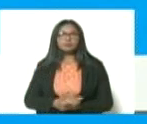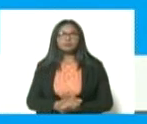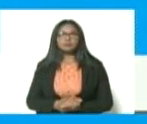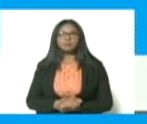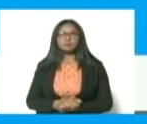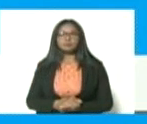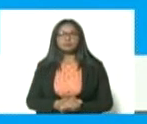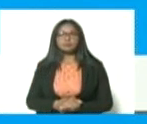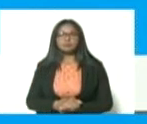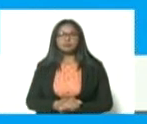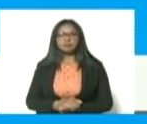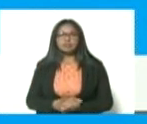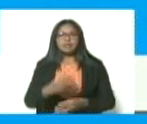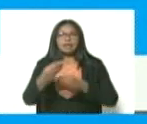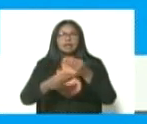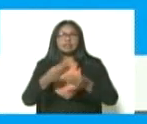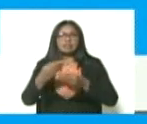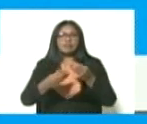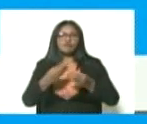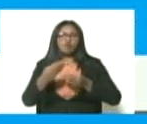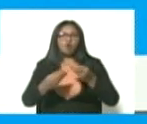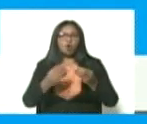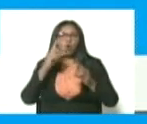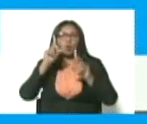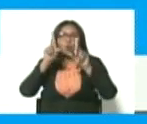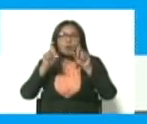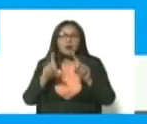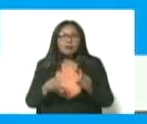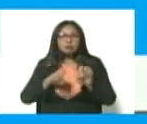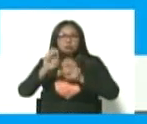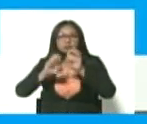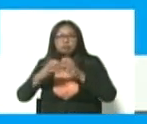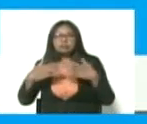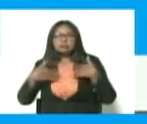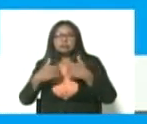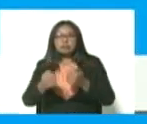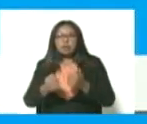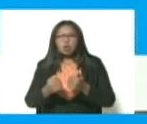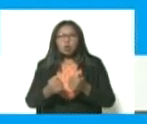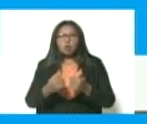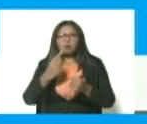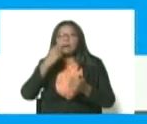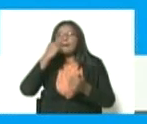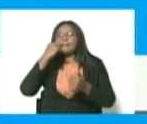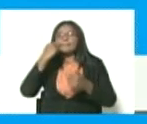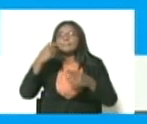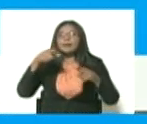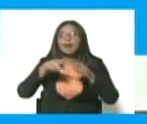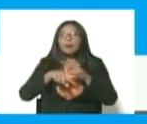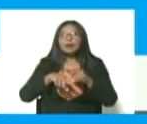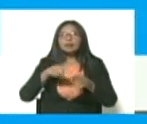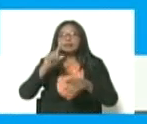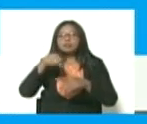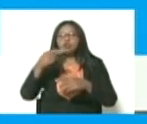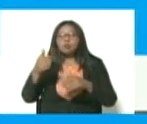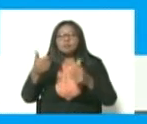Estaban haciendo el PCR porque tenía como una gripe. Arriaza, averigua ahí cómo está, si salió negativo o positivo.